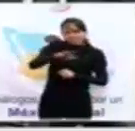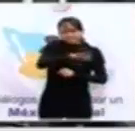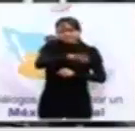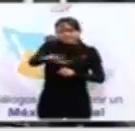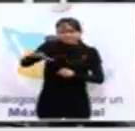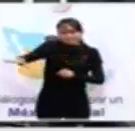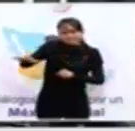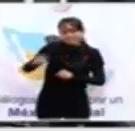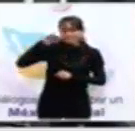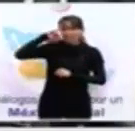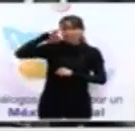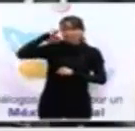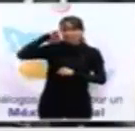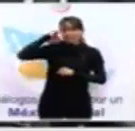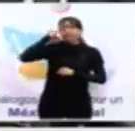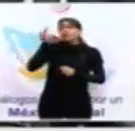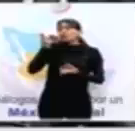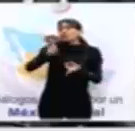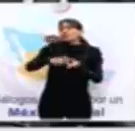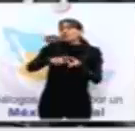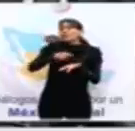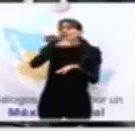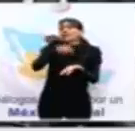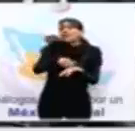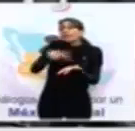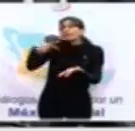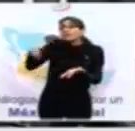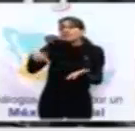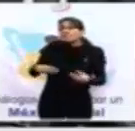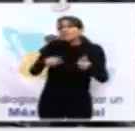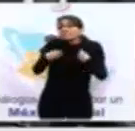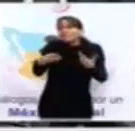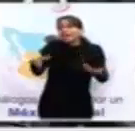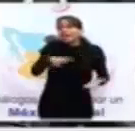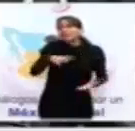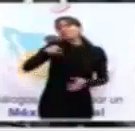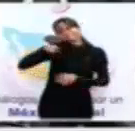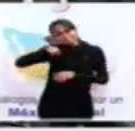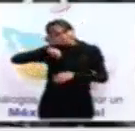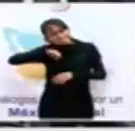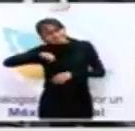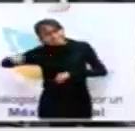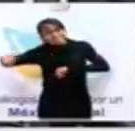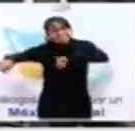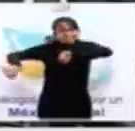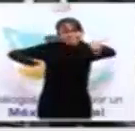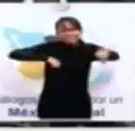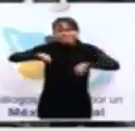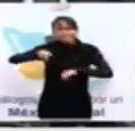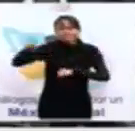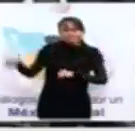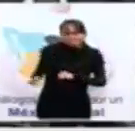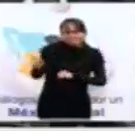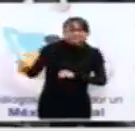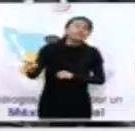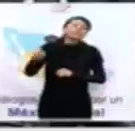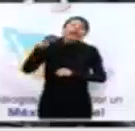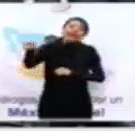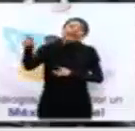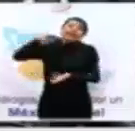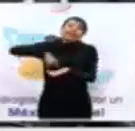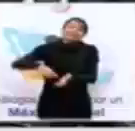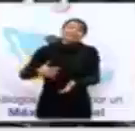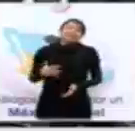¿no? La mayor parte, en las proporciones más grandes, la población indígena está en las zonas rurales, lo cual implica